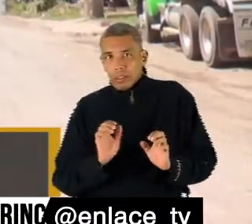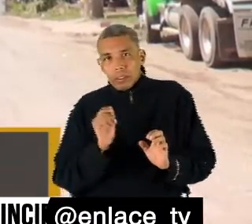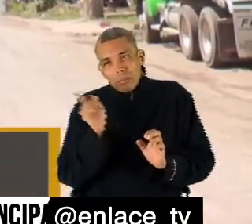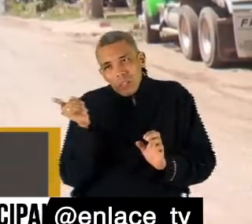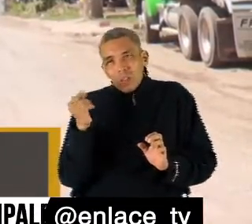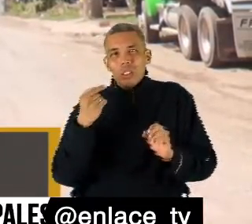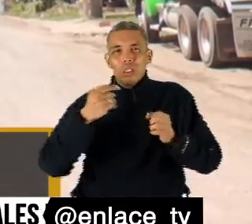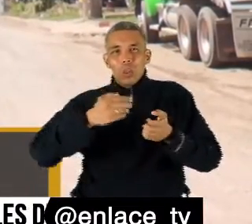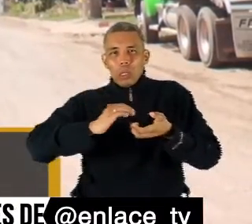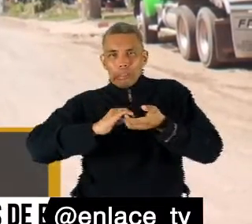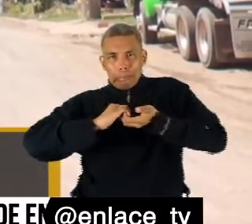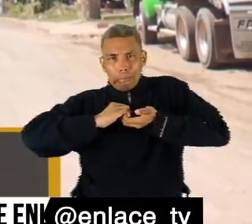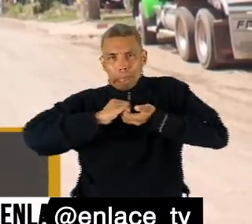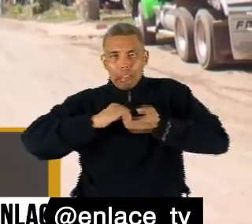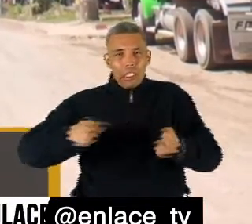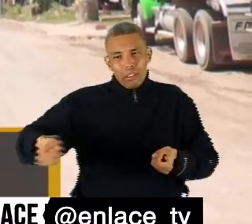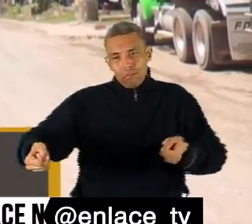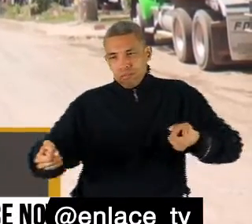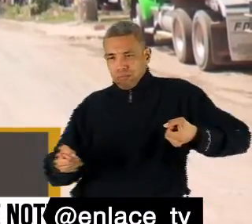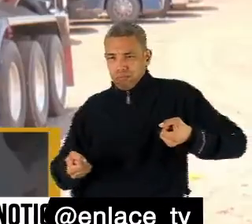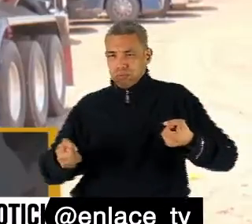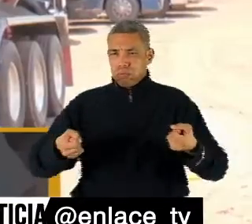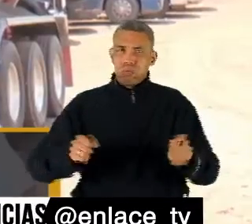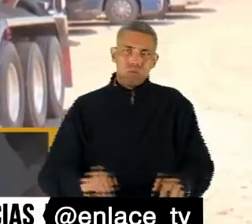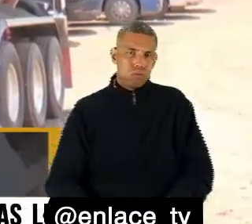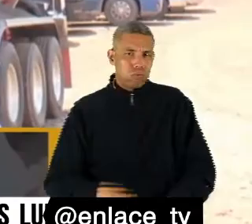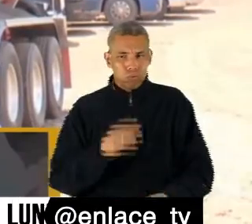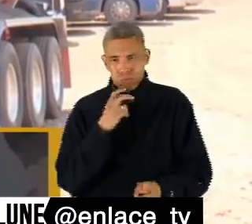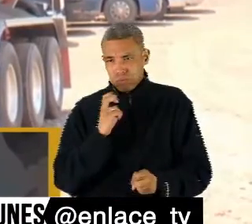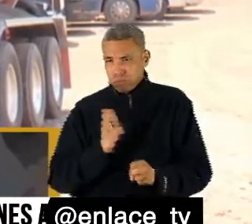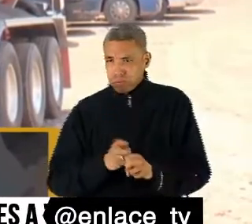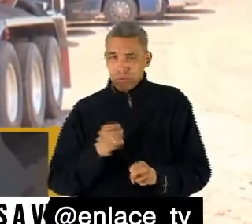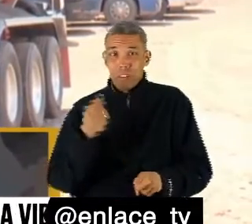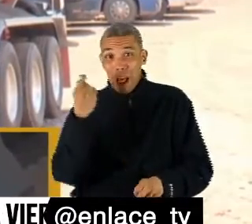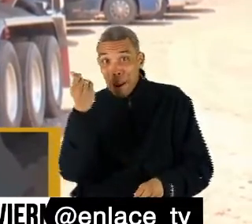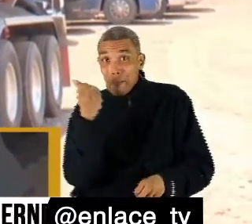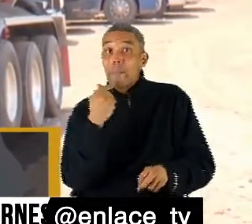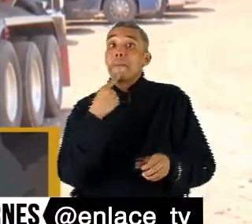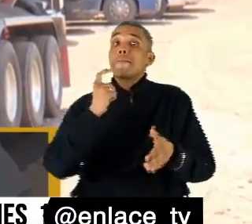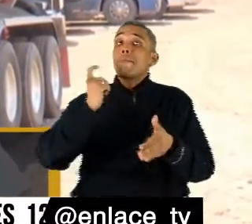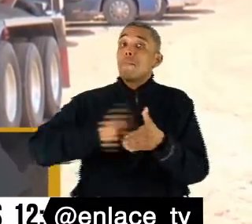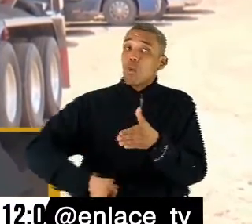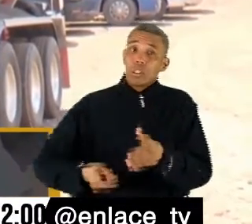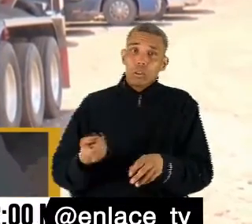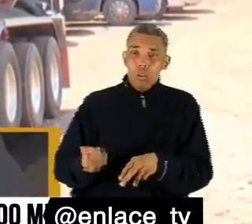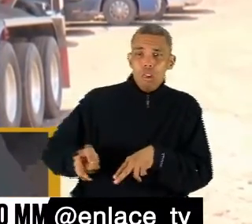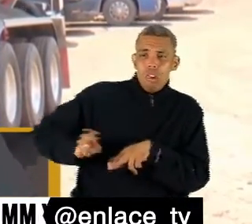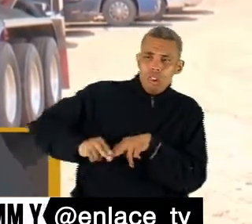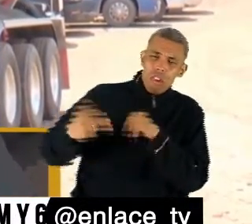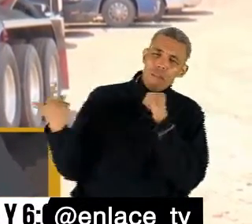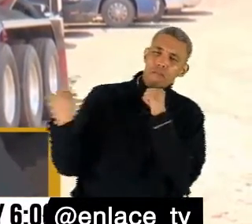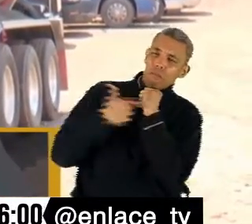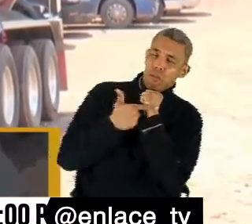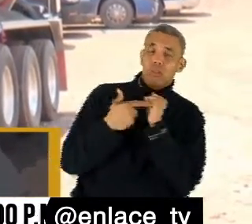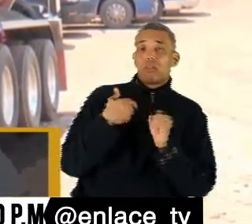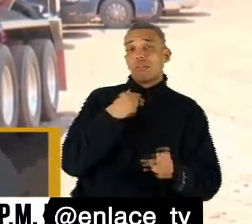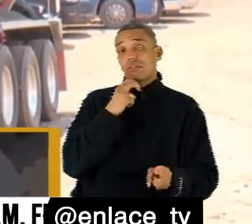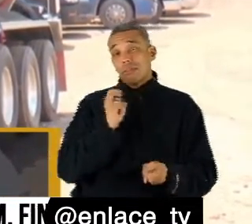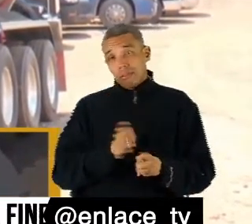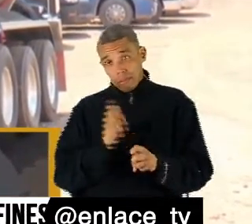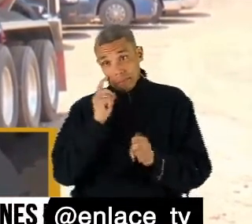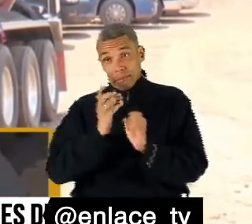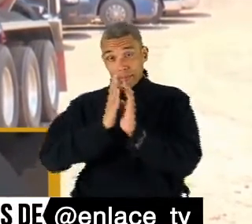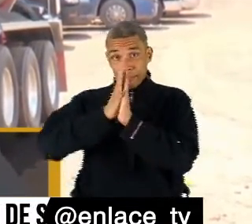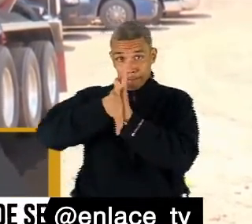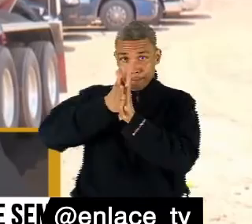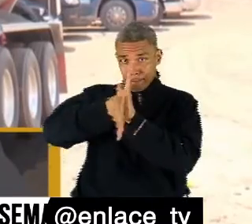la economía familiar. Pues es muy difícil unir a todos. Son diferentes pensamientos, diferentes cabezas, pero hemos tratado